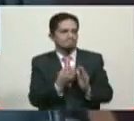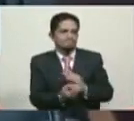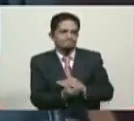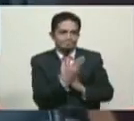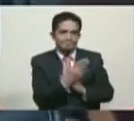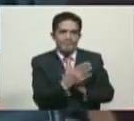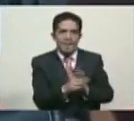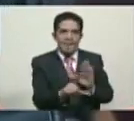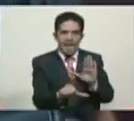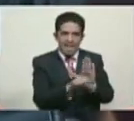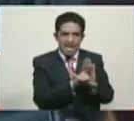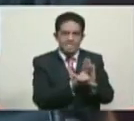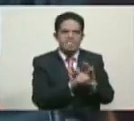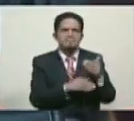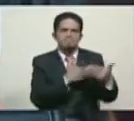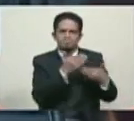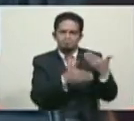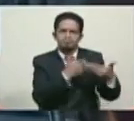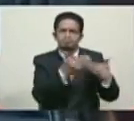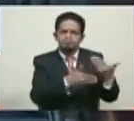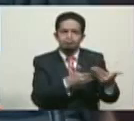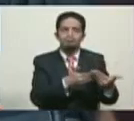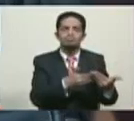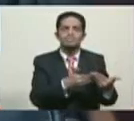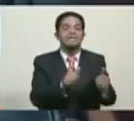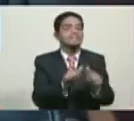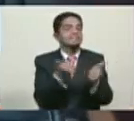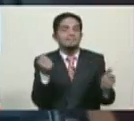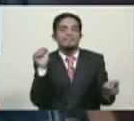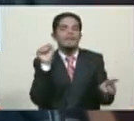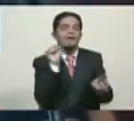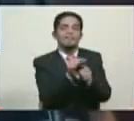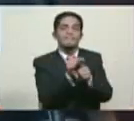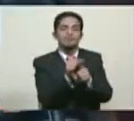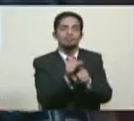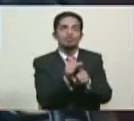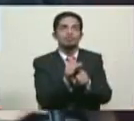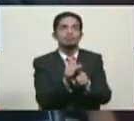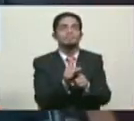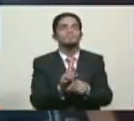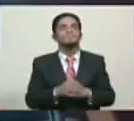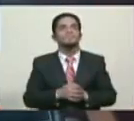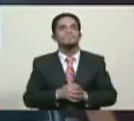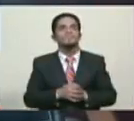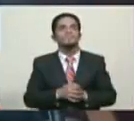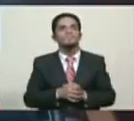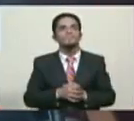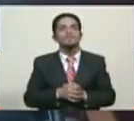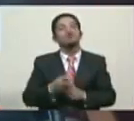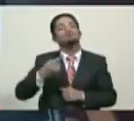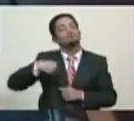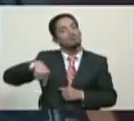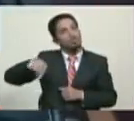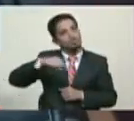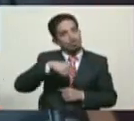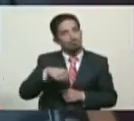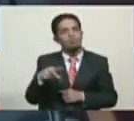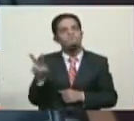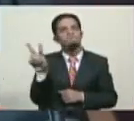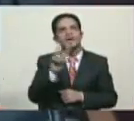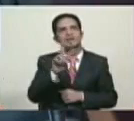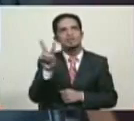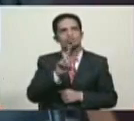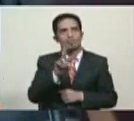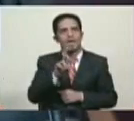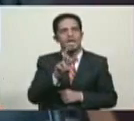al principio de progresividad y sin discriminación alguna, el goce y ejercicio irrenunciable, indivisible e interdependiente de los